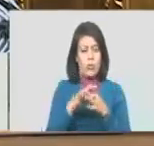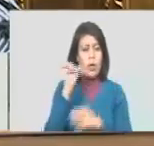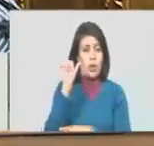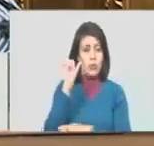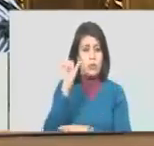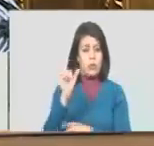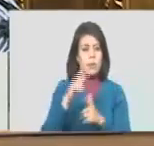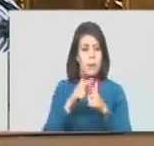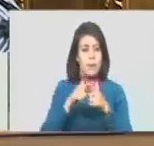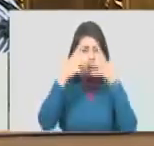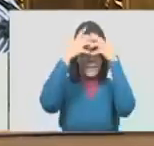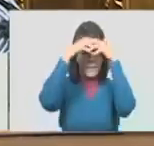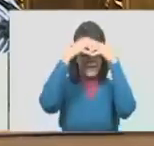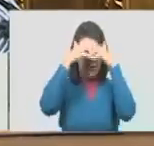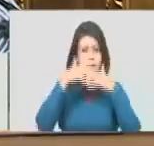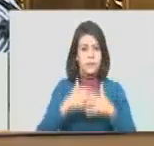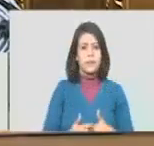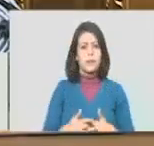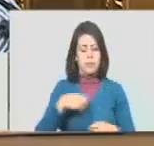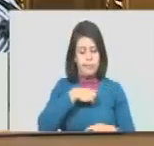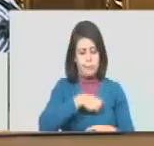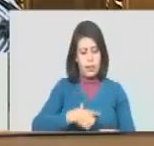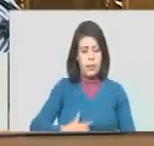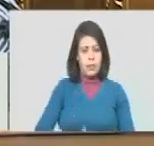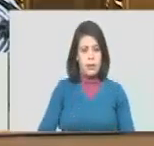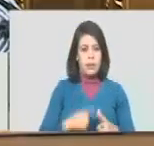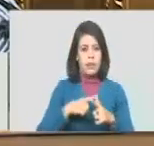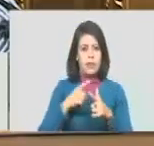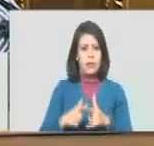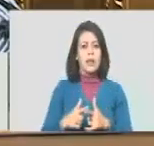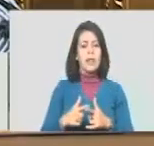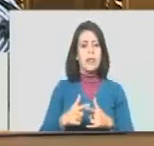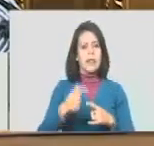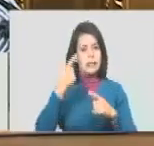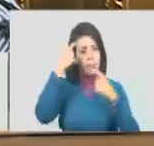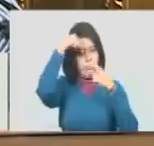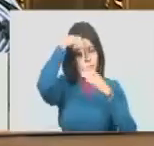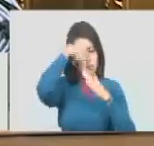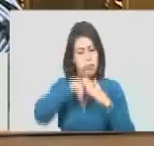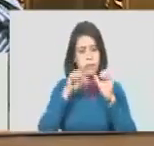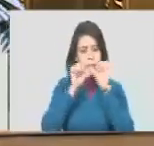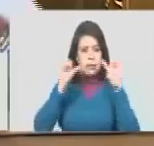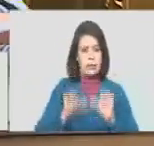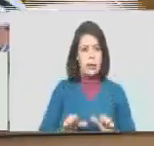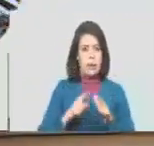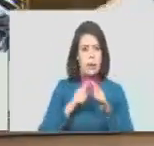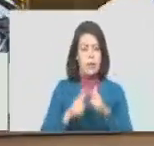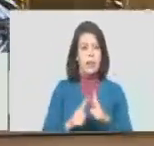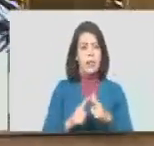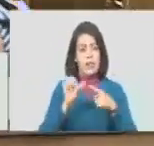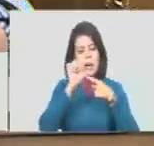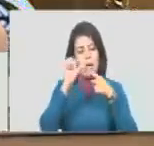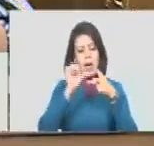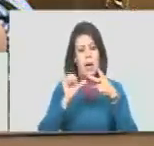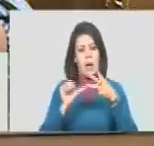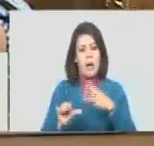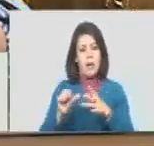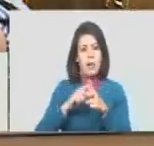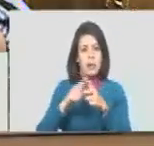trastorno, neurológicas, gastrointestinales, inmunológicas y metabólicas, así como de las áreas